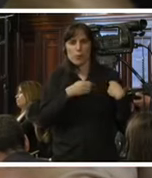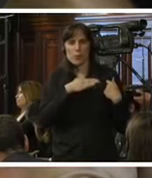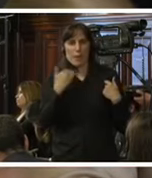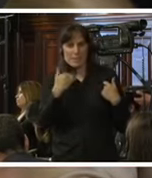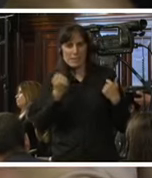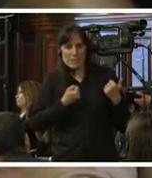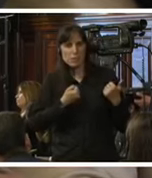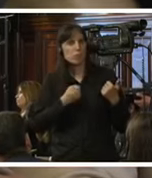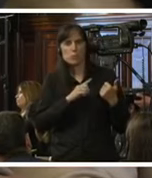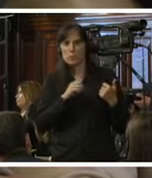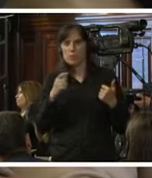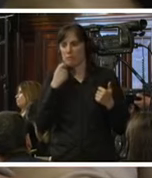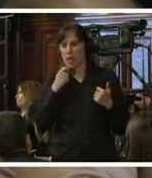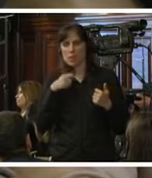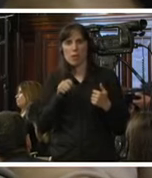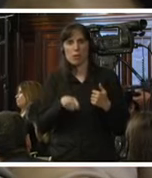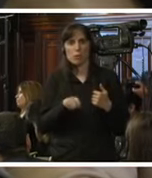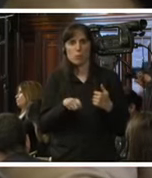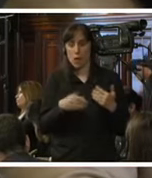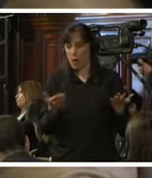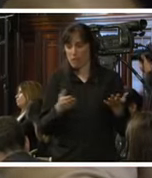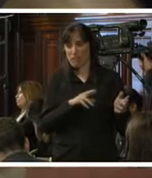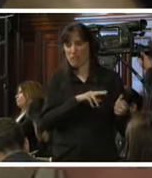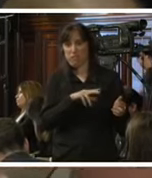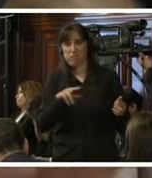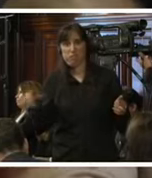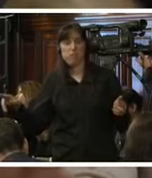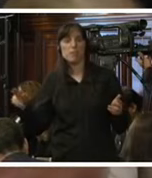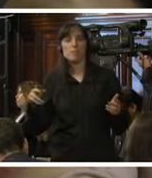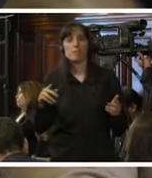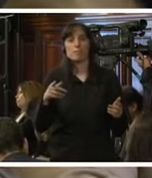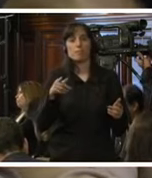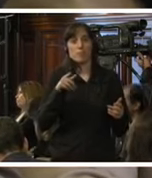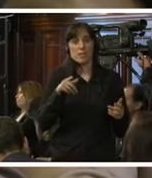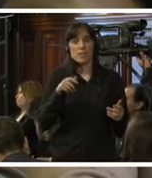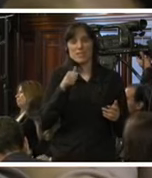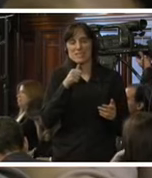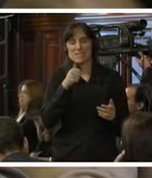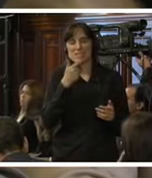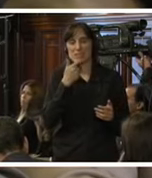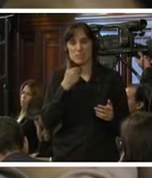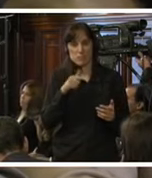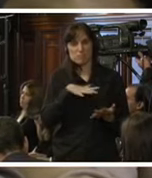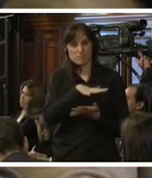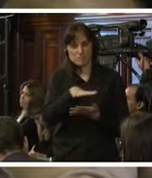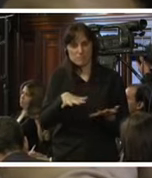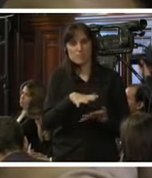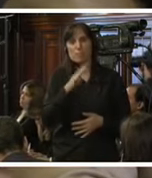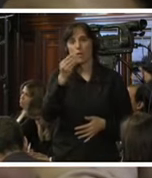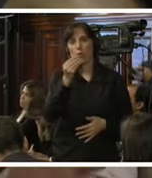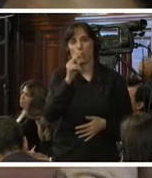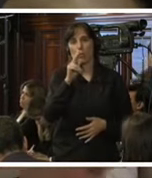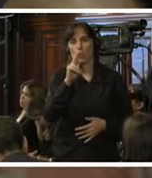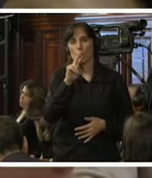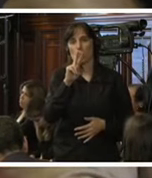democracia sigue ocurriendo. Y el caso Curuguaty, que es un caso notorio nacional e internacionalmente, de algún